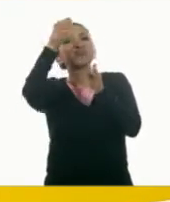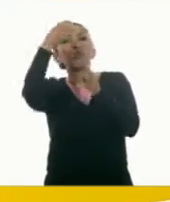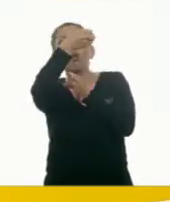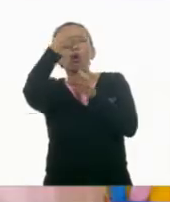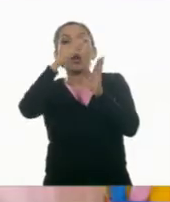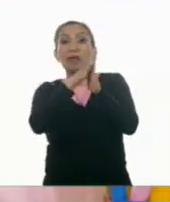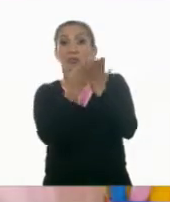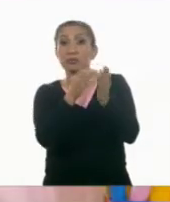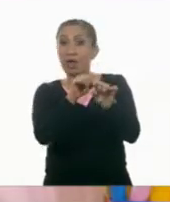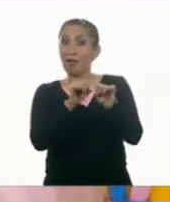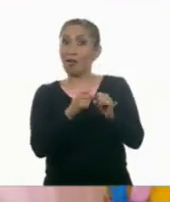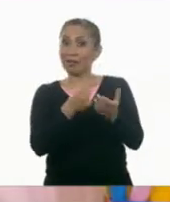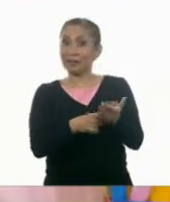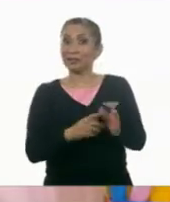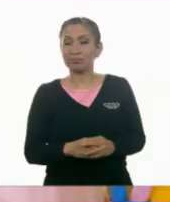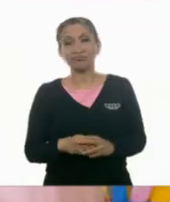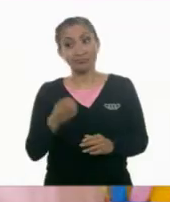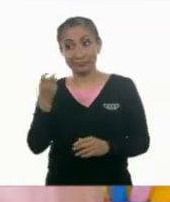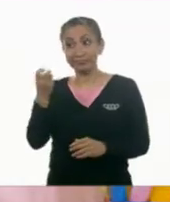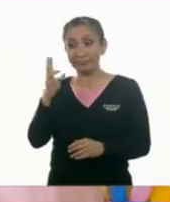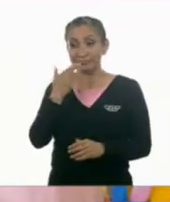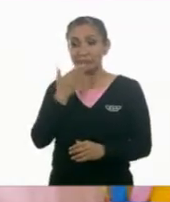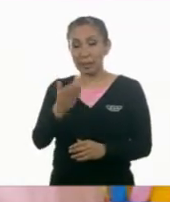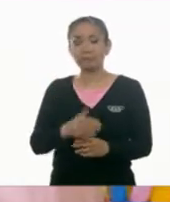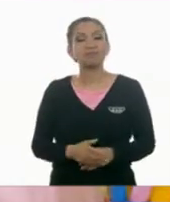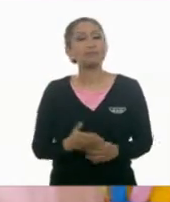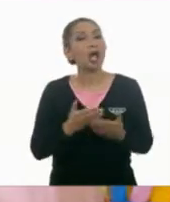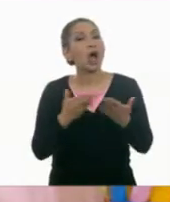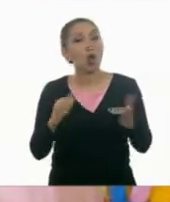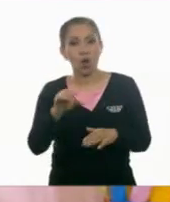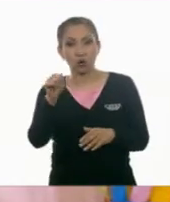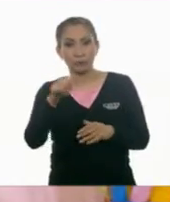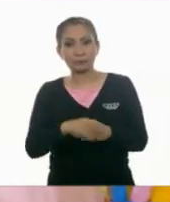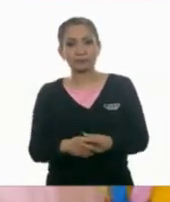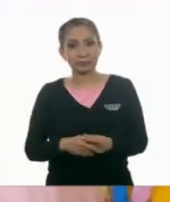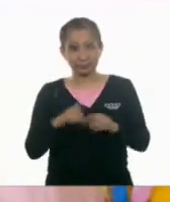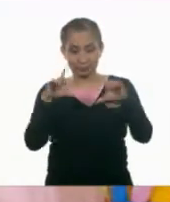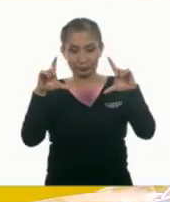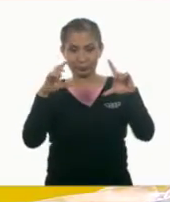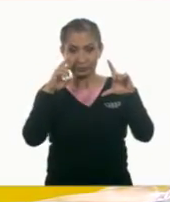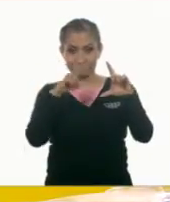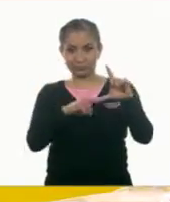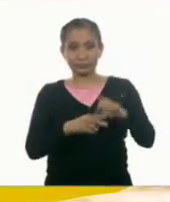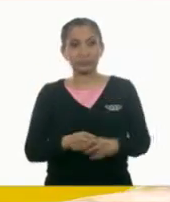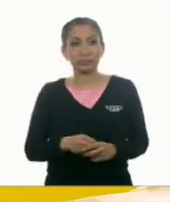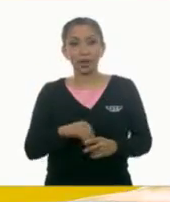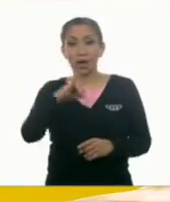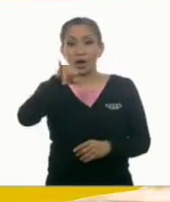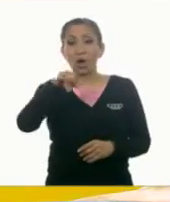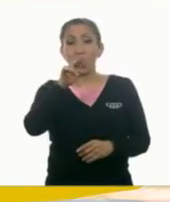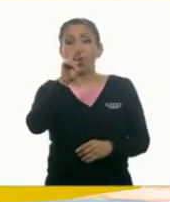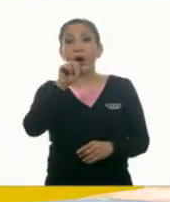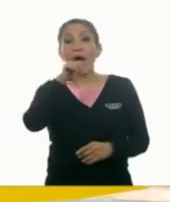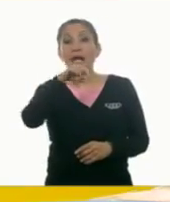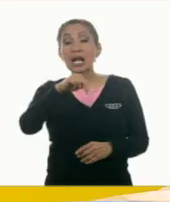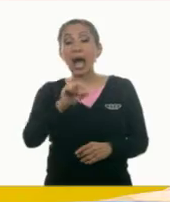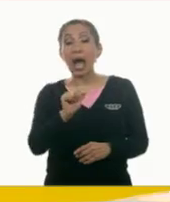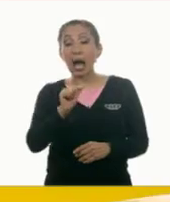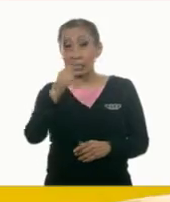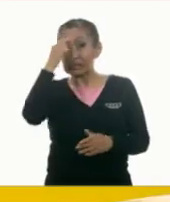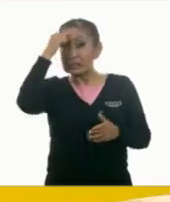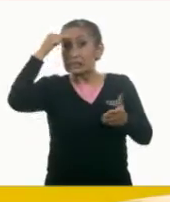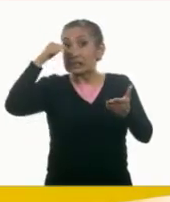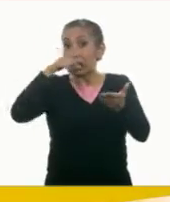salón. Exactamente. Muy bien. Va. Ahora tienes otra, ¿verdad? Sí. Perfecto. Juana cree